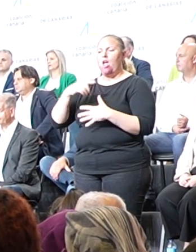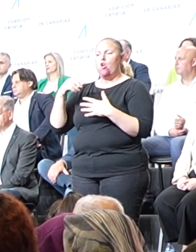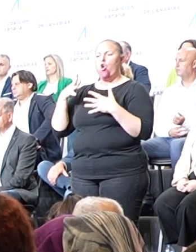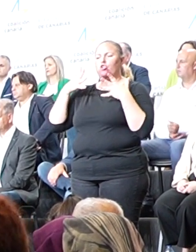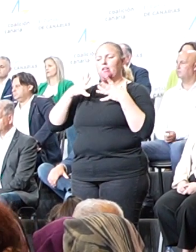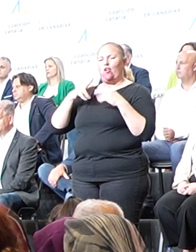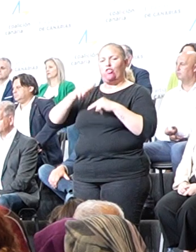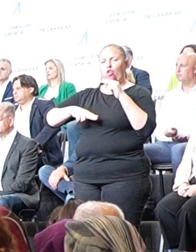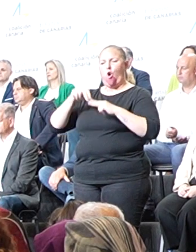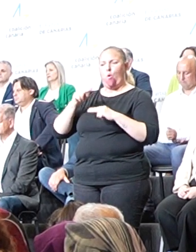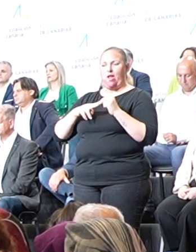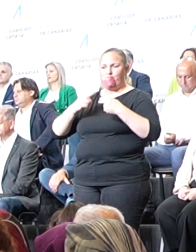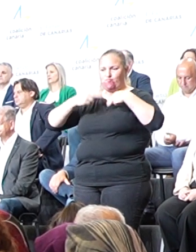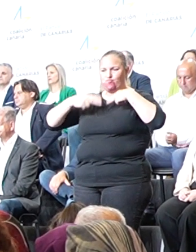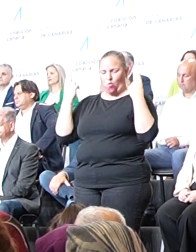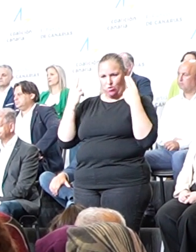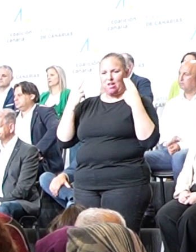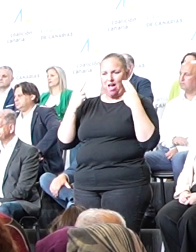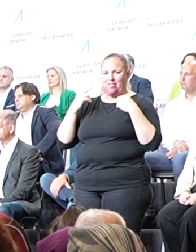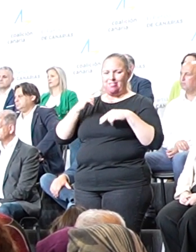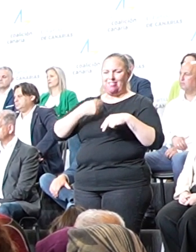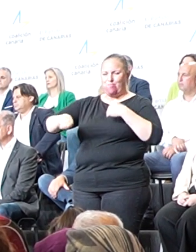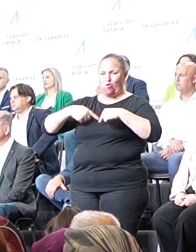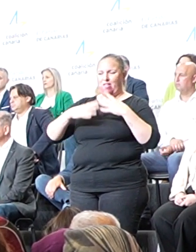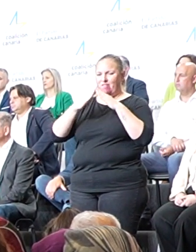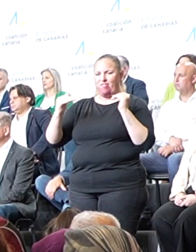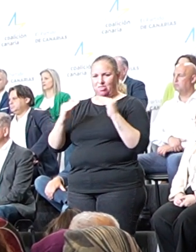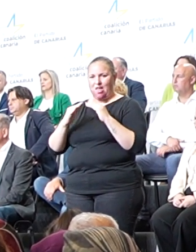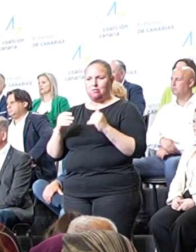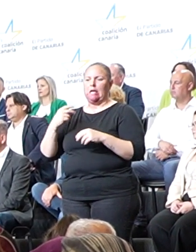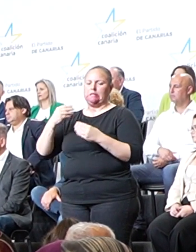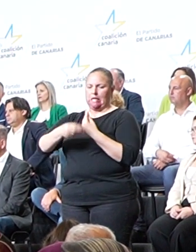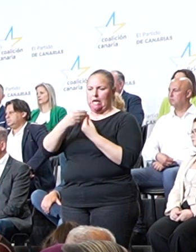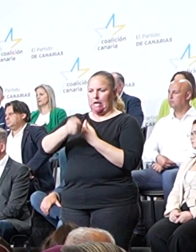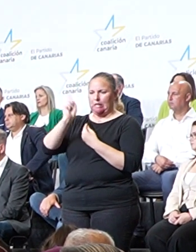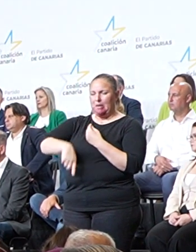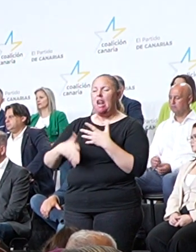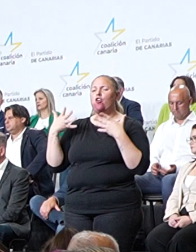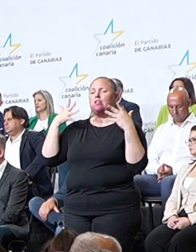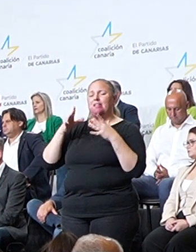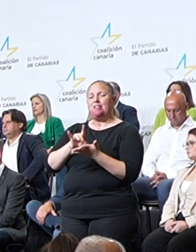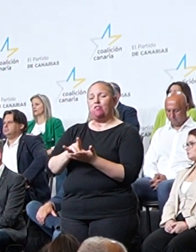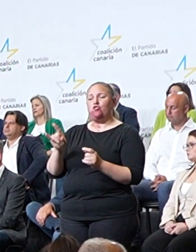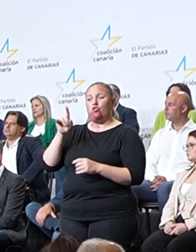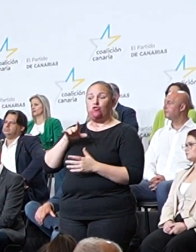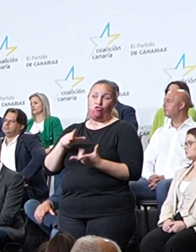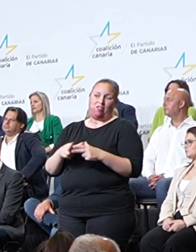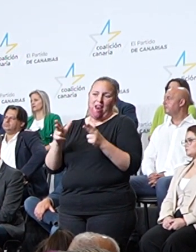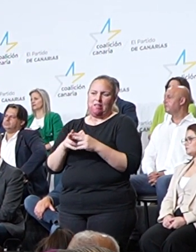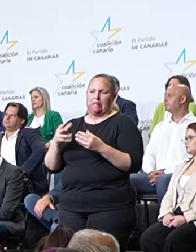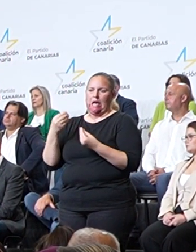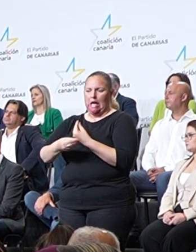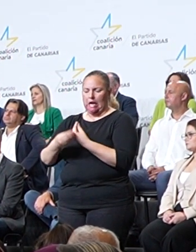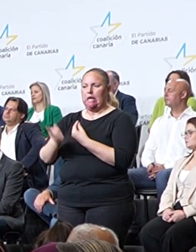Obras Públicas, Transporte y Vivienda es de Gran Canaria. Y la consejera de Servicios Sociales es de Gran Canaria.